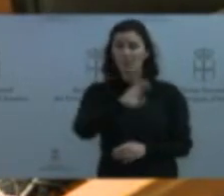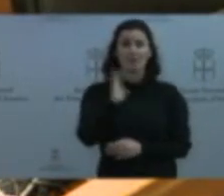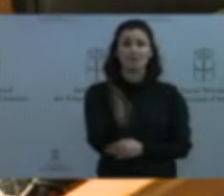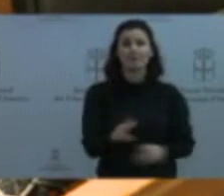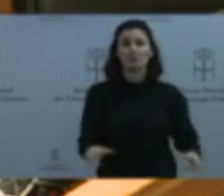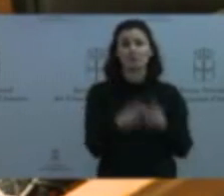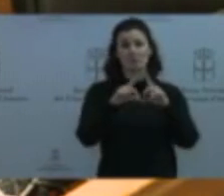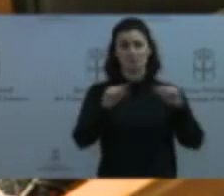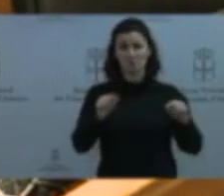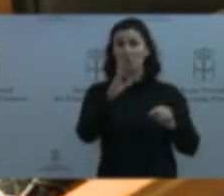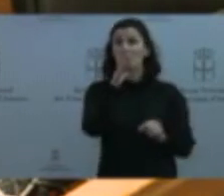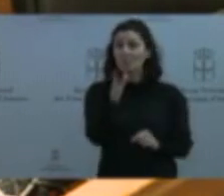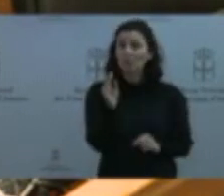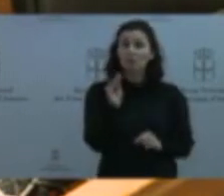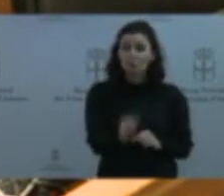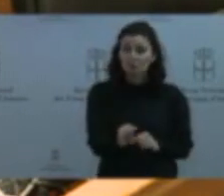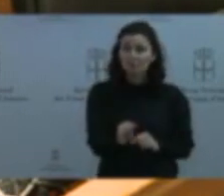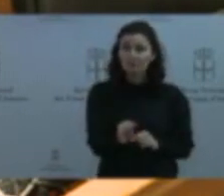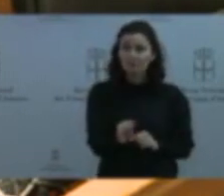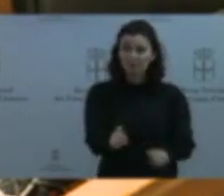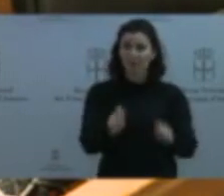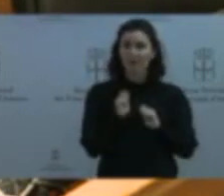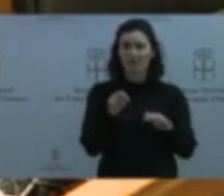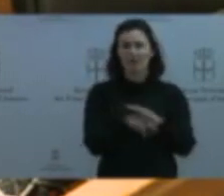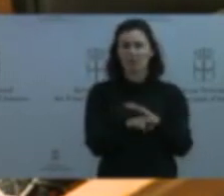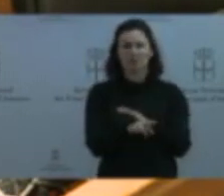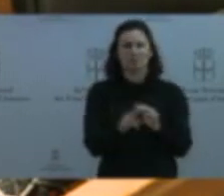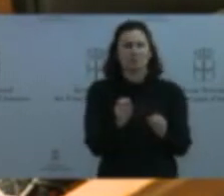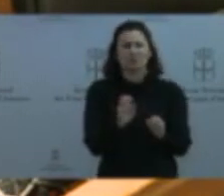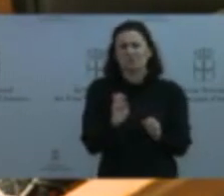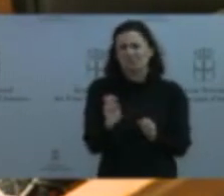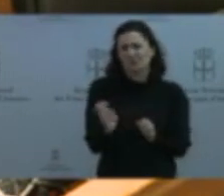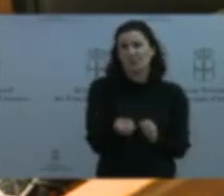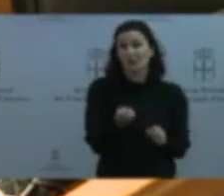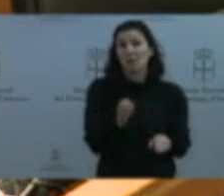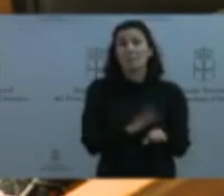muchos recursos muy valiosos para otras necesidades imperiosas de esta comunidad.